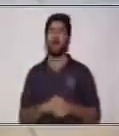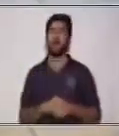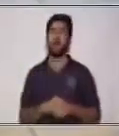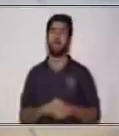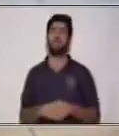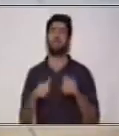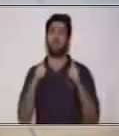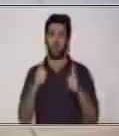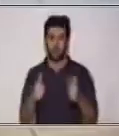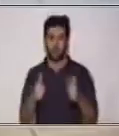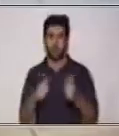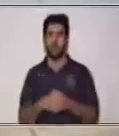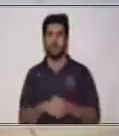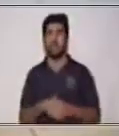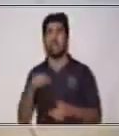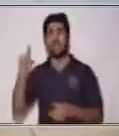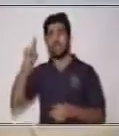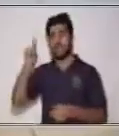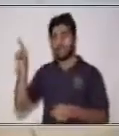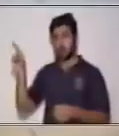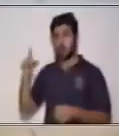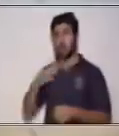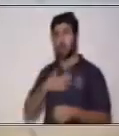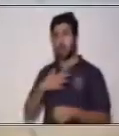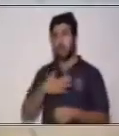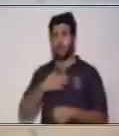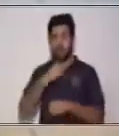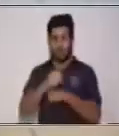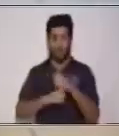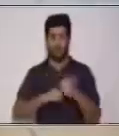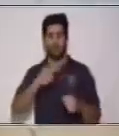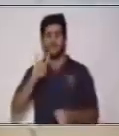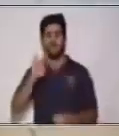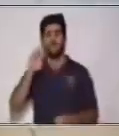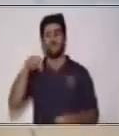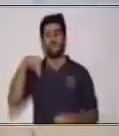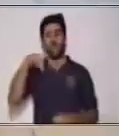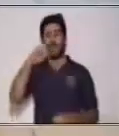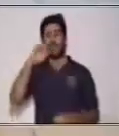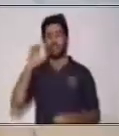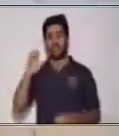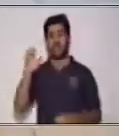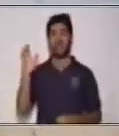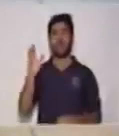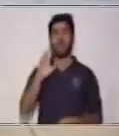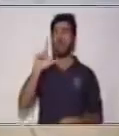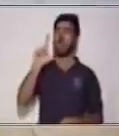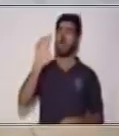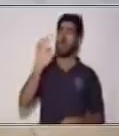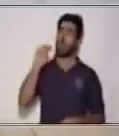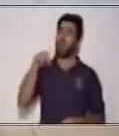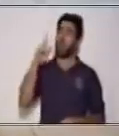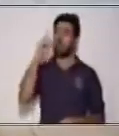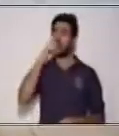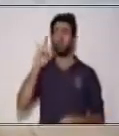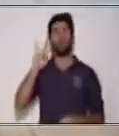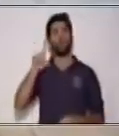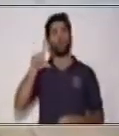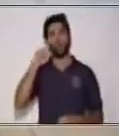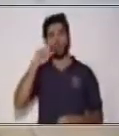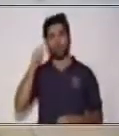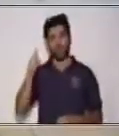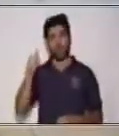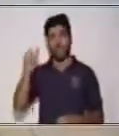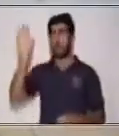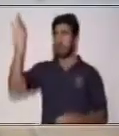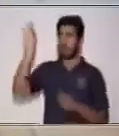Excelente. A todo esto se le llama una fuente de consulta. Muy bien, ahora estarás analizando, ¿pero por qué mencionaron